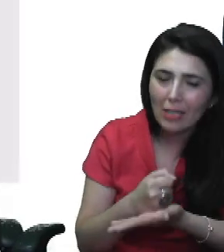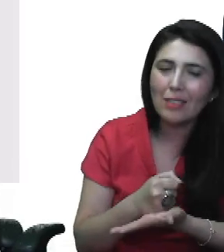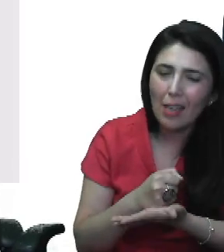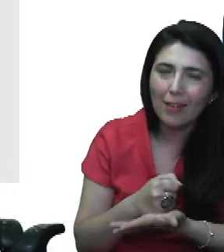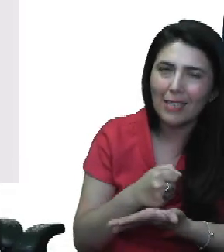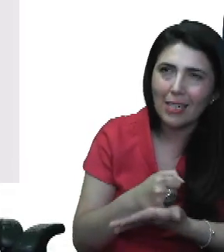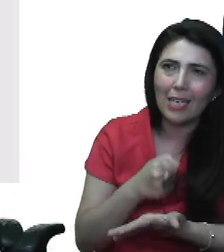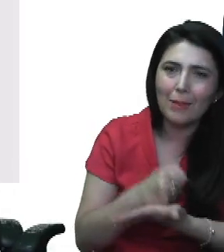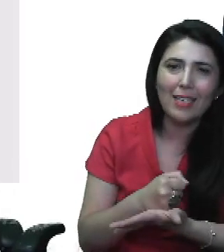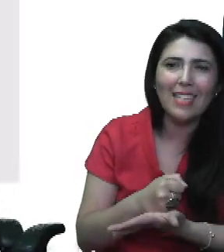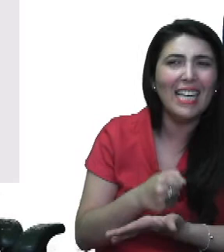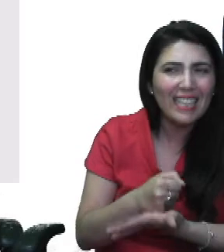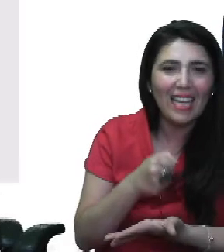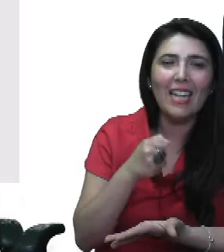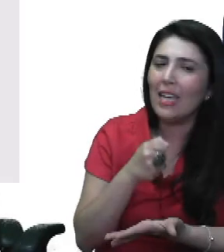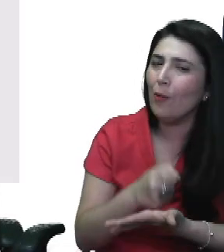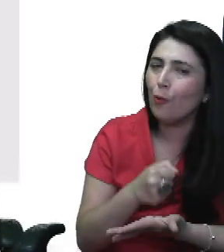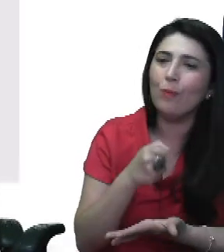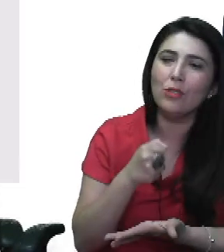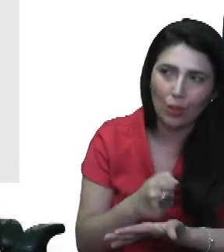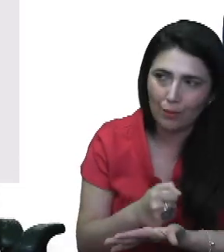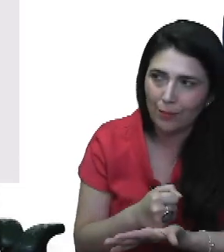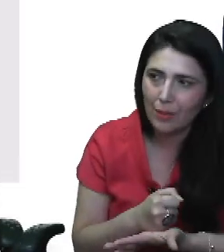dentro de estas necesidades básicas en emergencia está la de